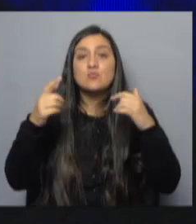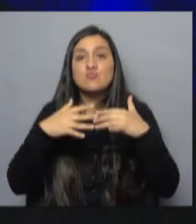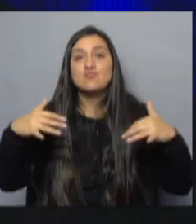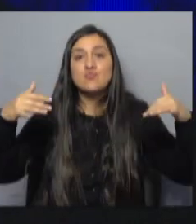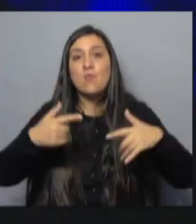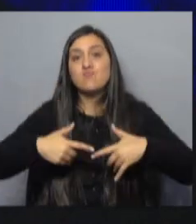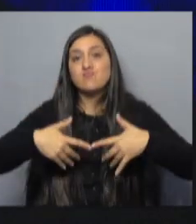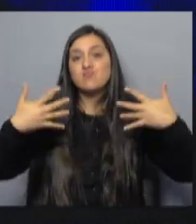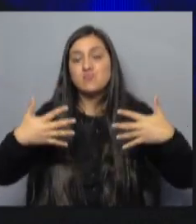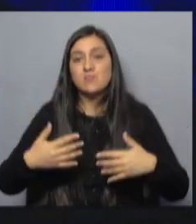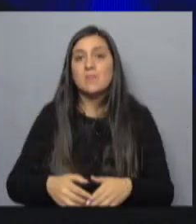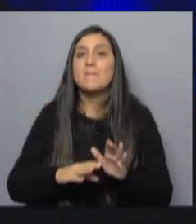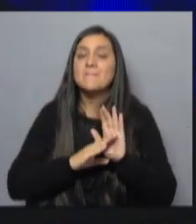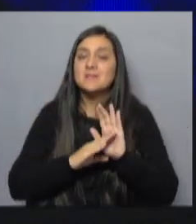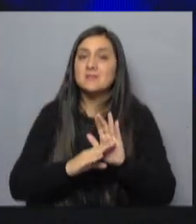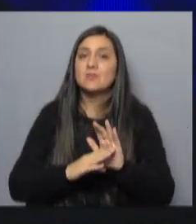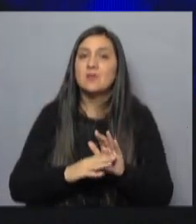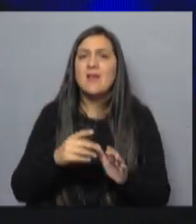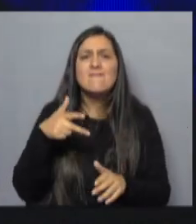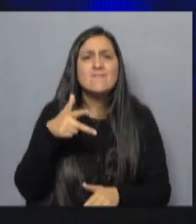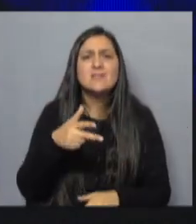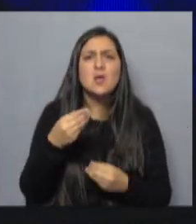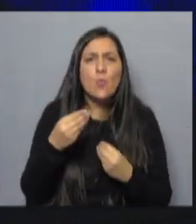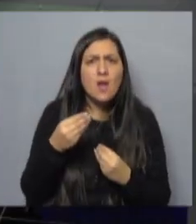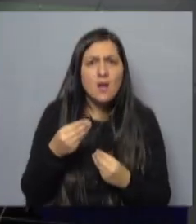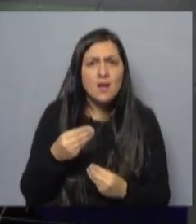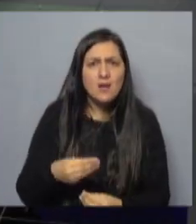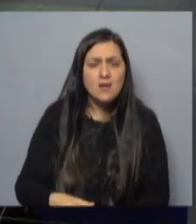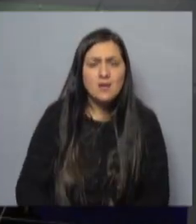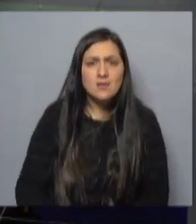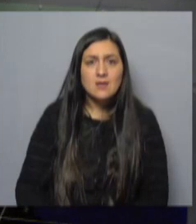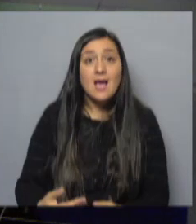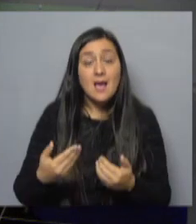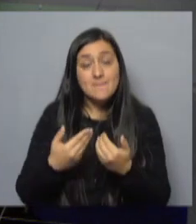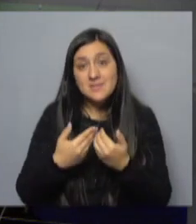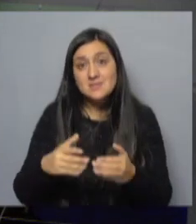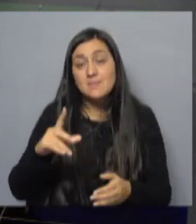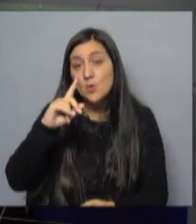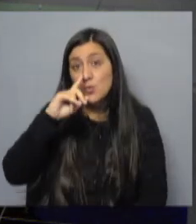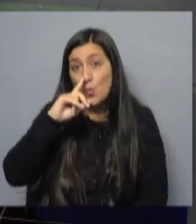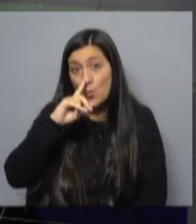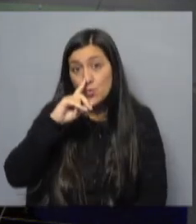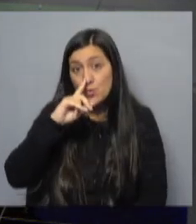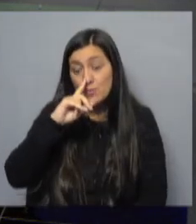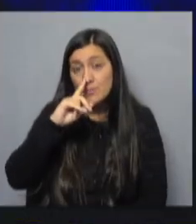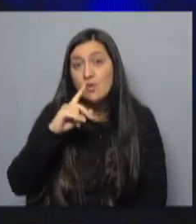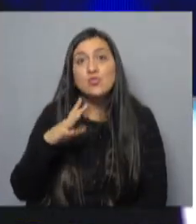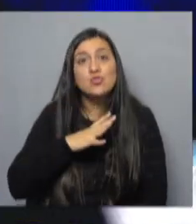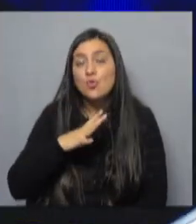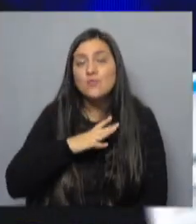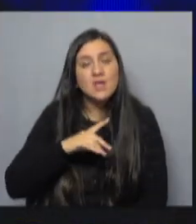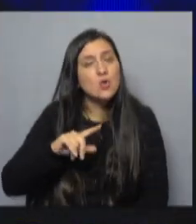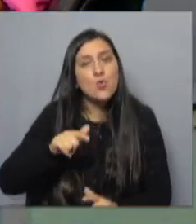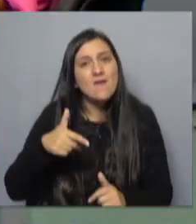un show bastante piola presentando ¿qué fecha me dijiste? Unas cuestiones. ¿Qué fecha? A principios de junio. A principios de la junio. La quiero dar bien porque todavía no sacamos el